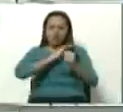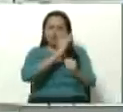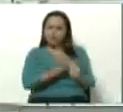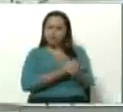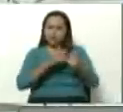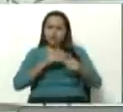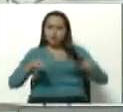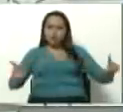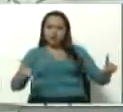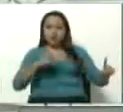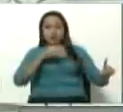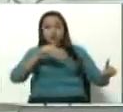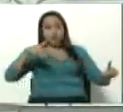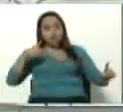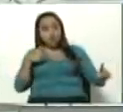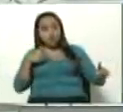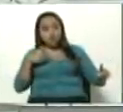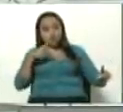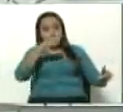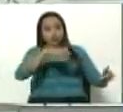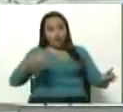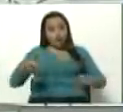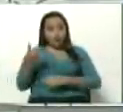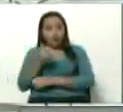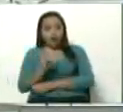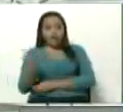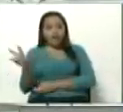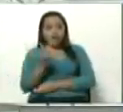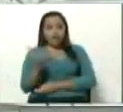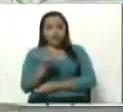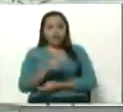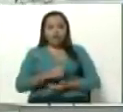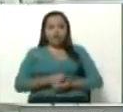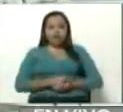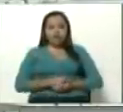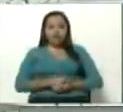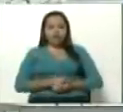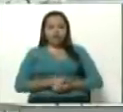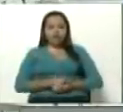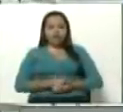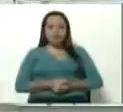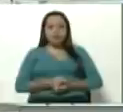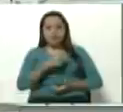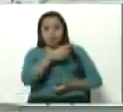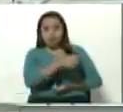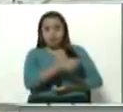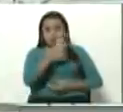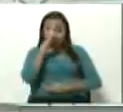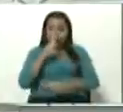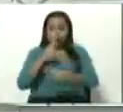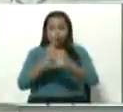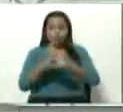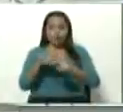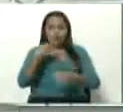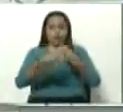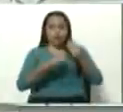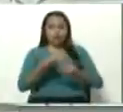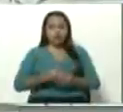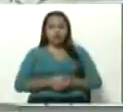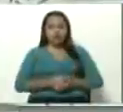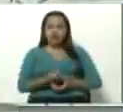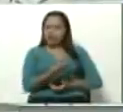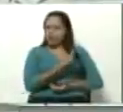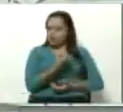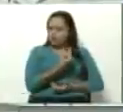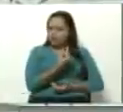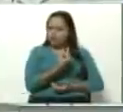que nosotros y nosotras tenemos en Venezuela. Y eso es digno de admirar. No solamente